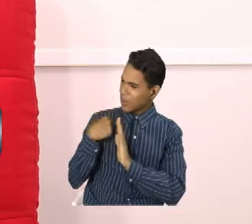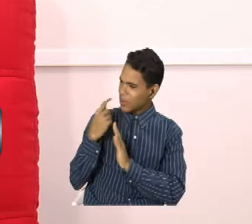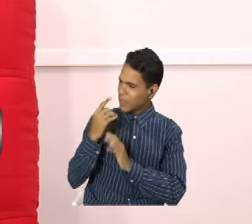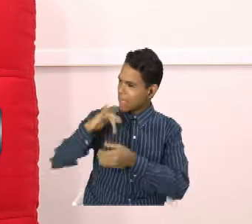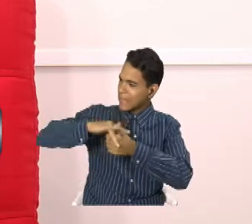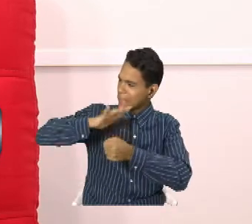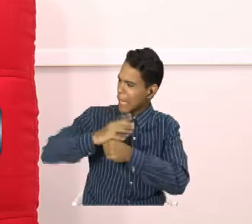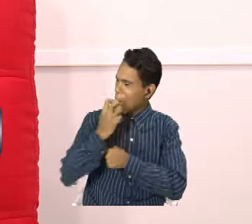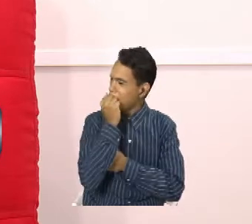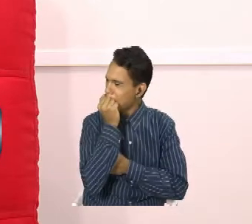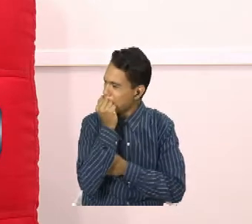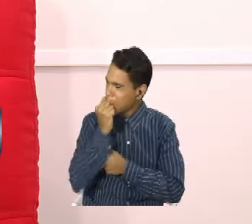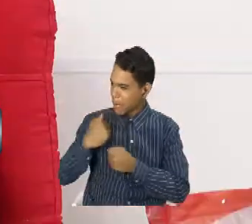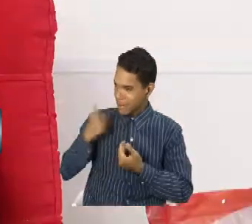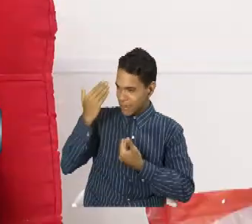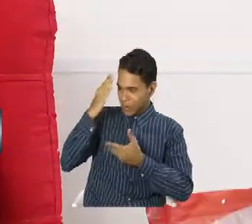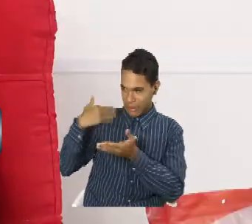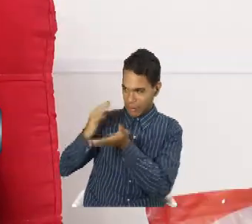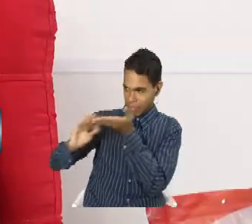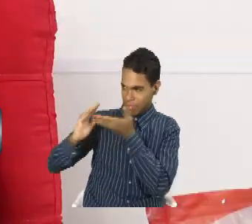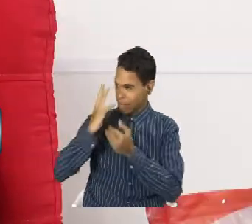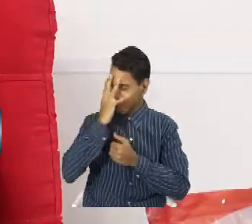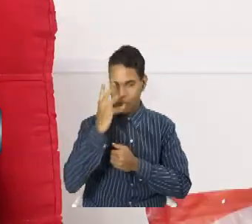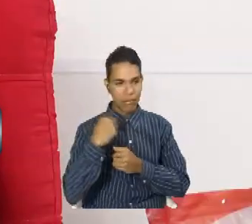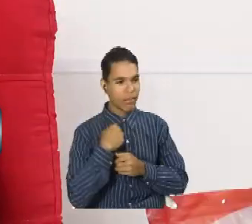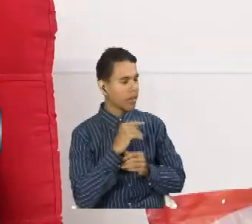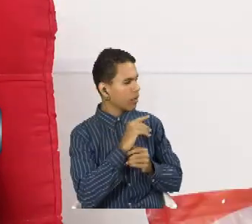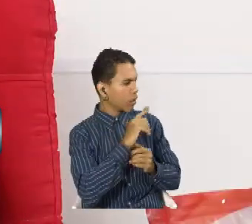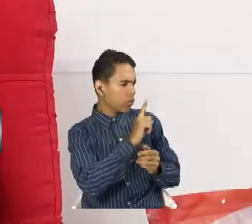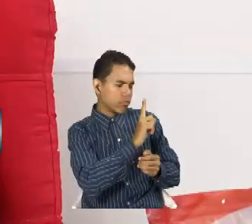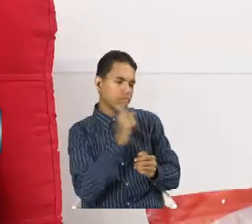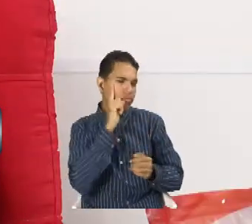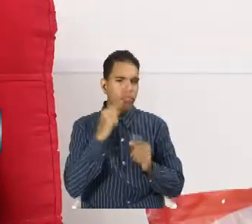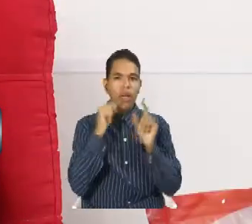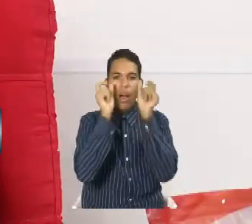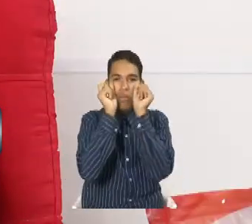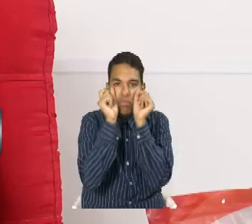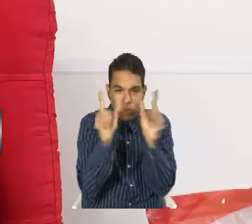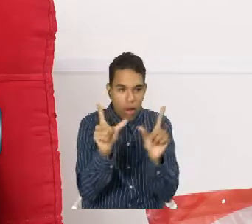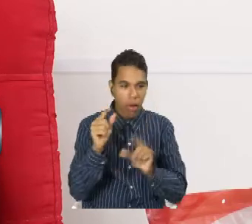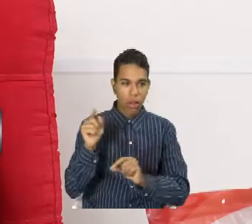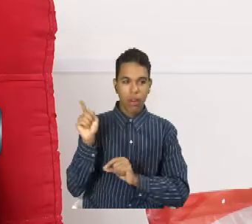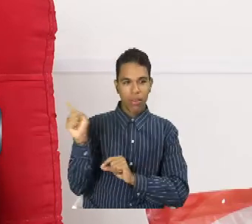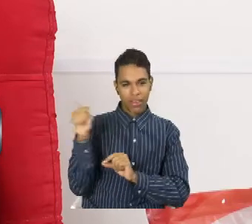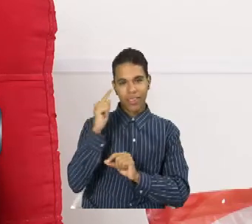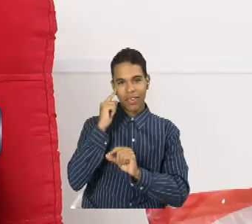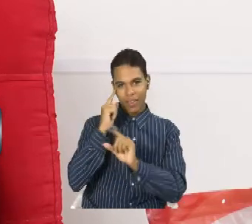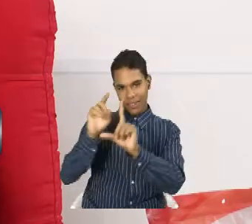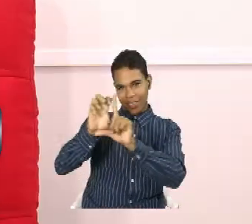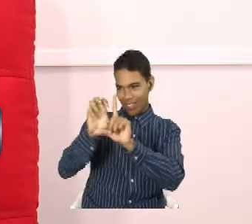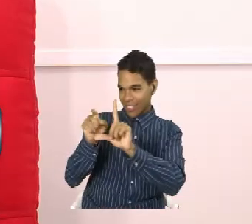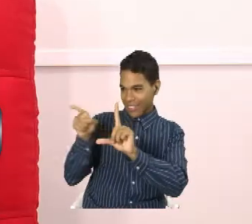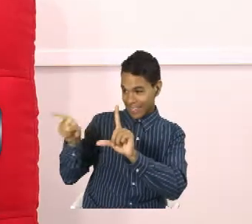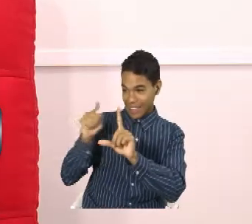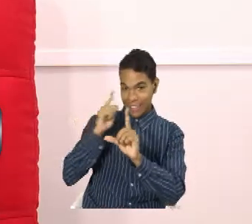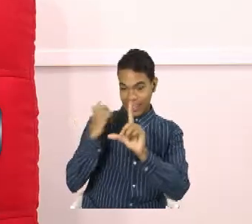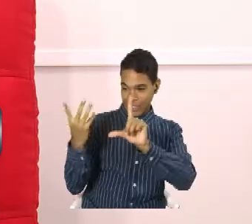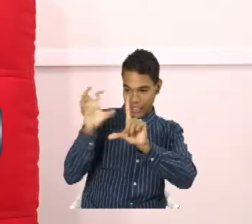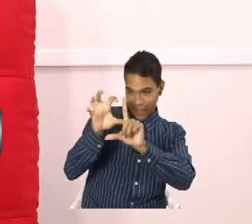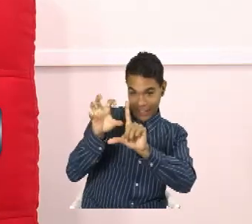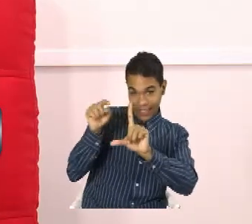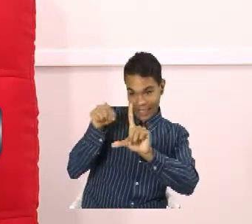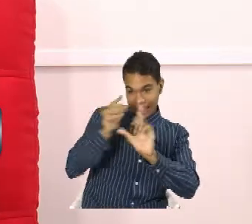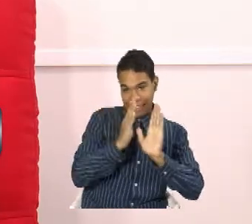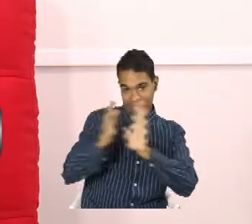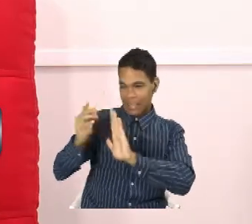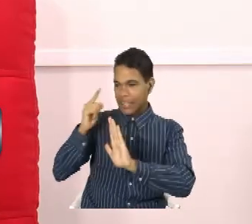a ser una sorpresa y esperamos hacer el lanzamiento pues aquí en tu canal. Sí. Perfecto, muchas gracias, claro que sí. Bueno, hoy vamos a hablar de un tema muy especial.